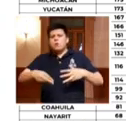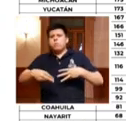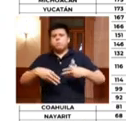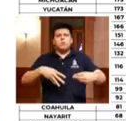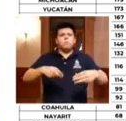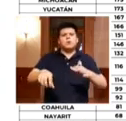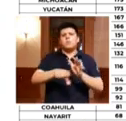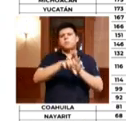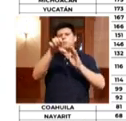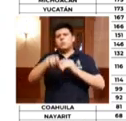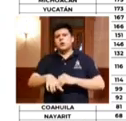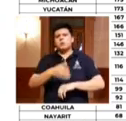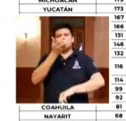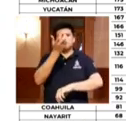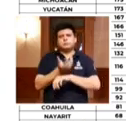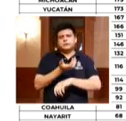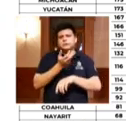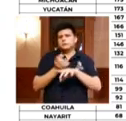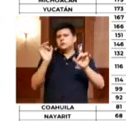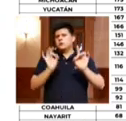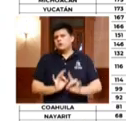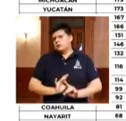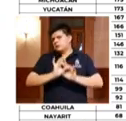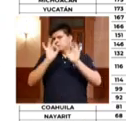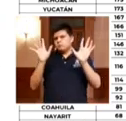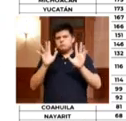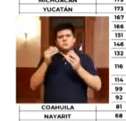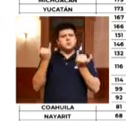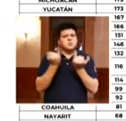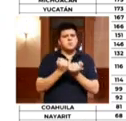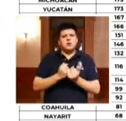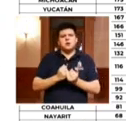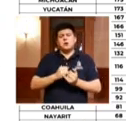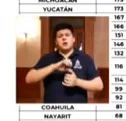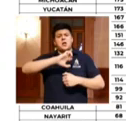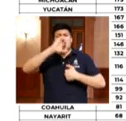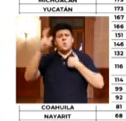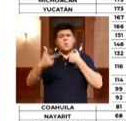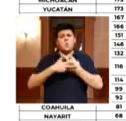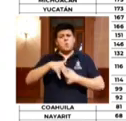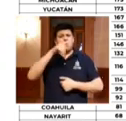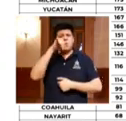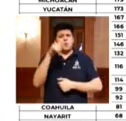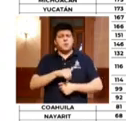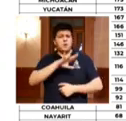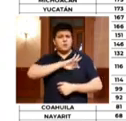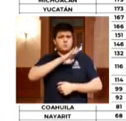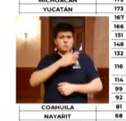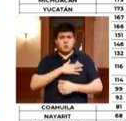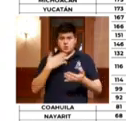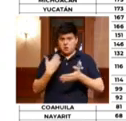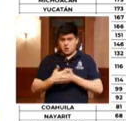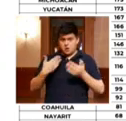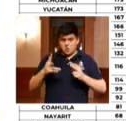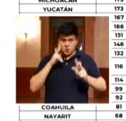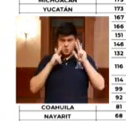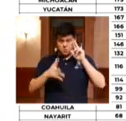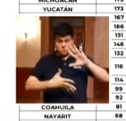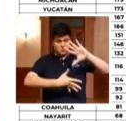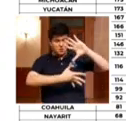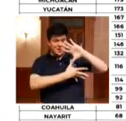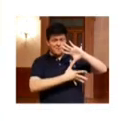como Estados Unidos, en algún momento algunas regiones de Europa como Italia y España. Ahorita le está tocando a la región de las